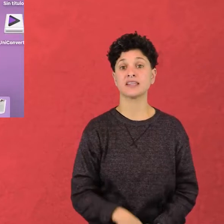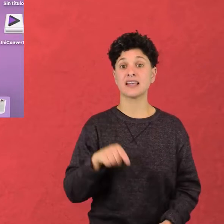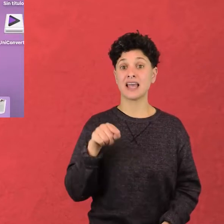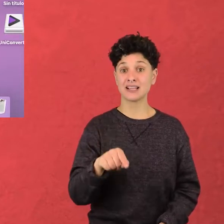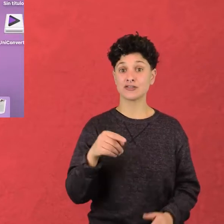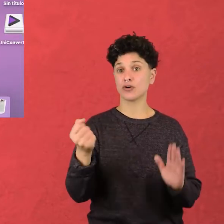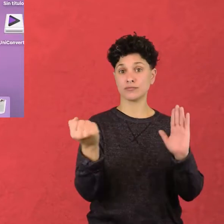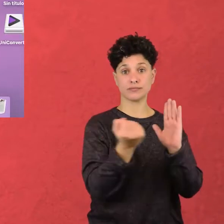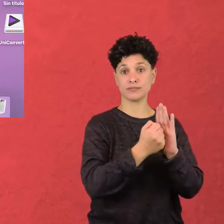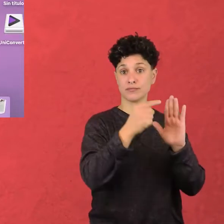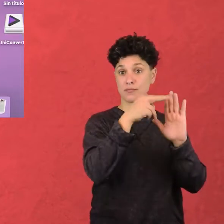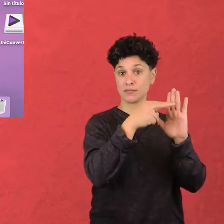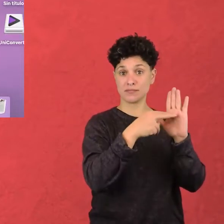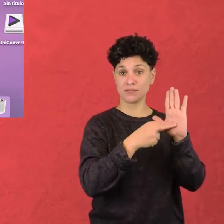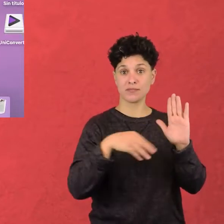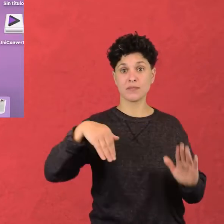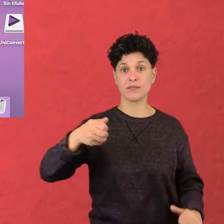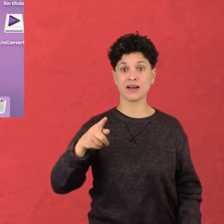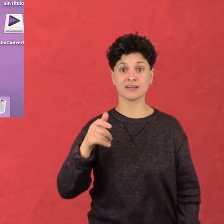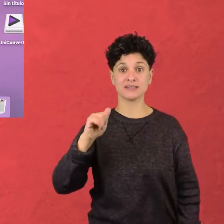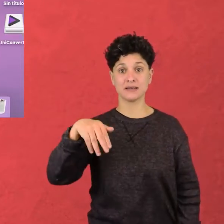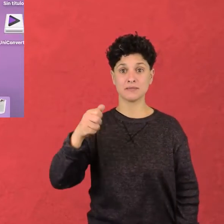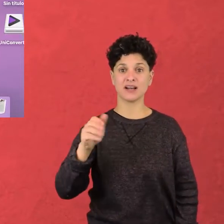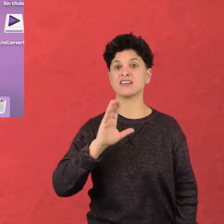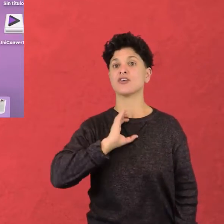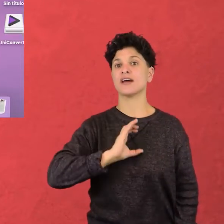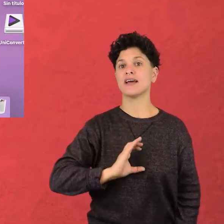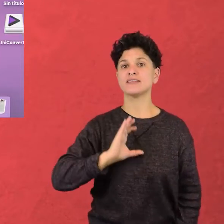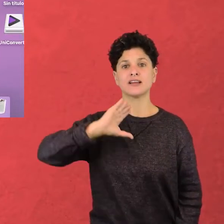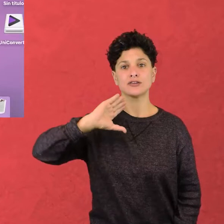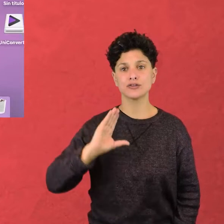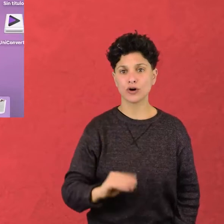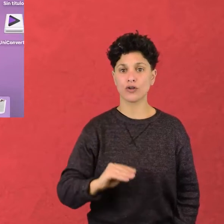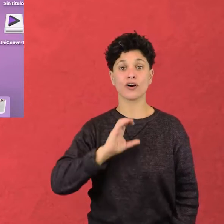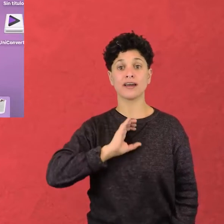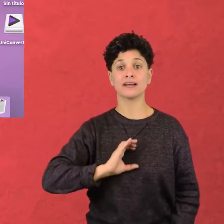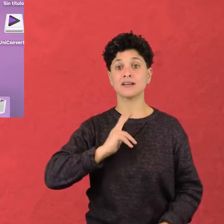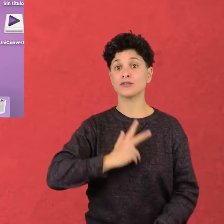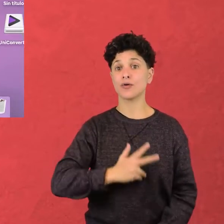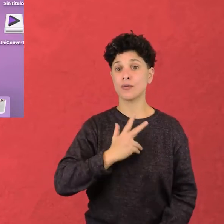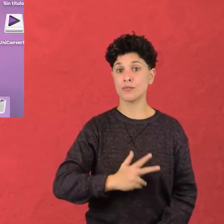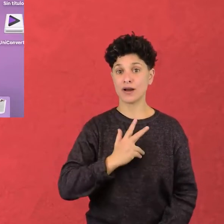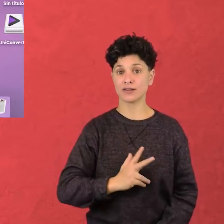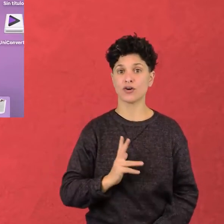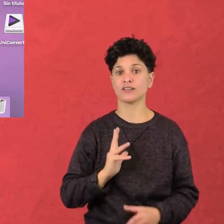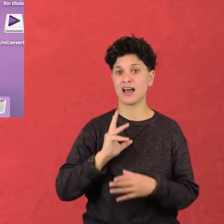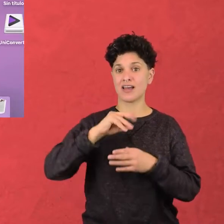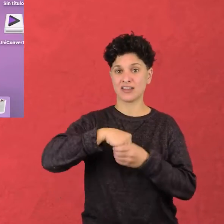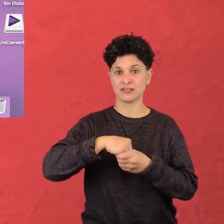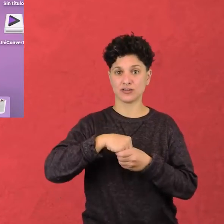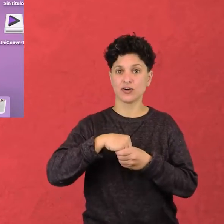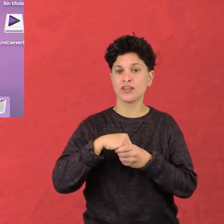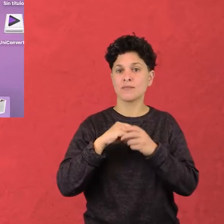Las máximas, el carácter es todo, el carácter de todo hombre estriba en el dominio de